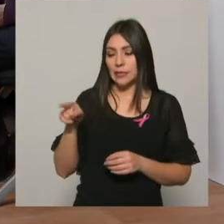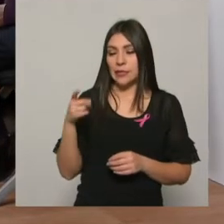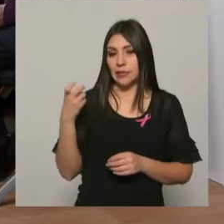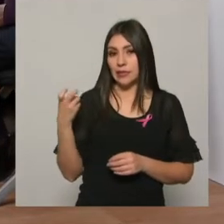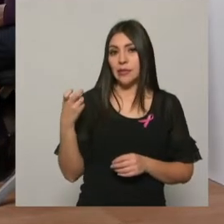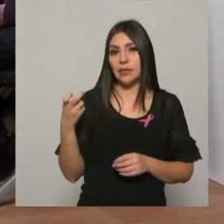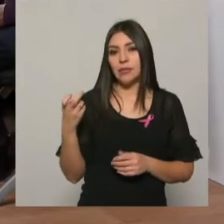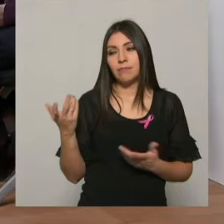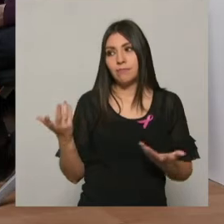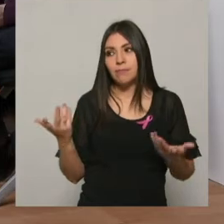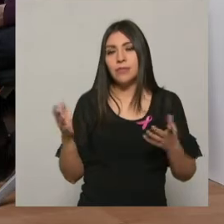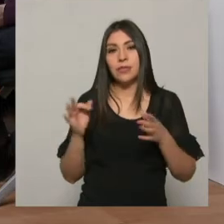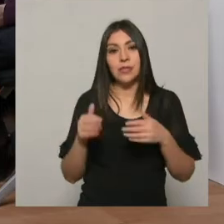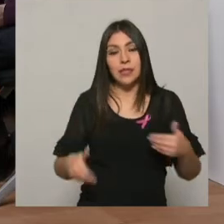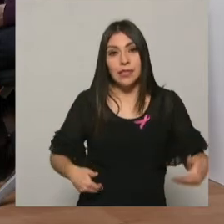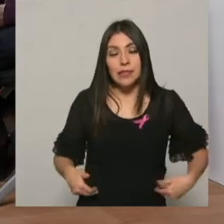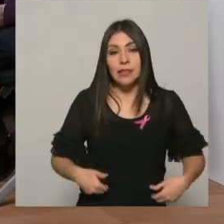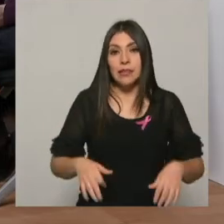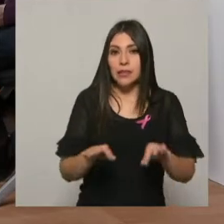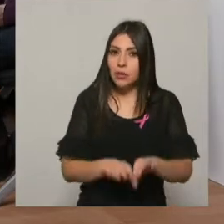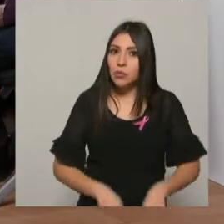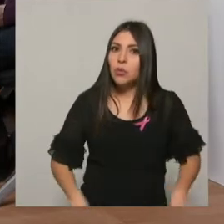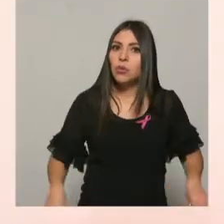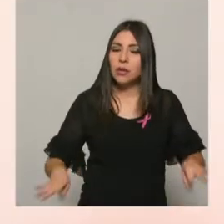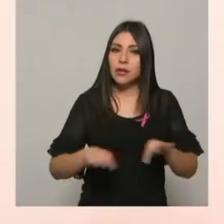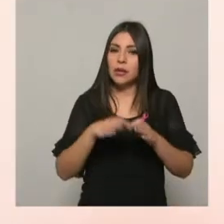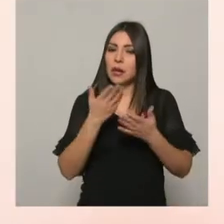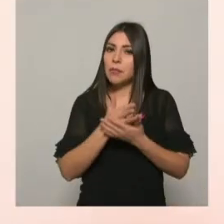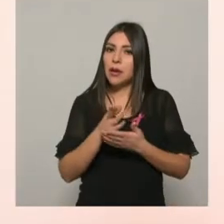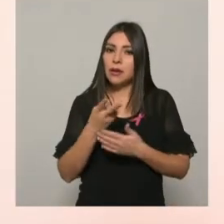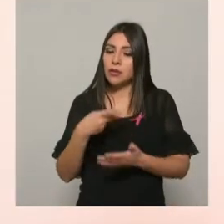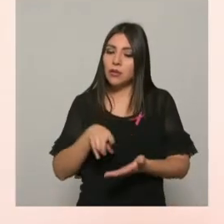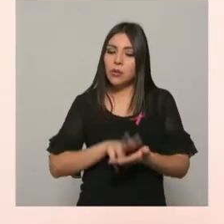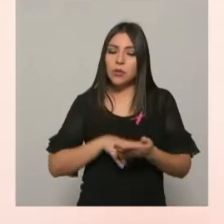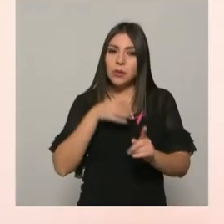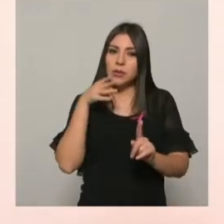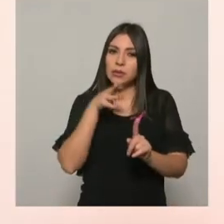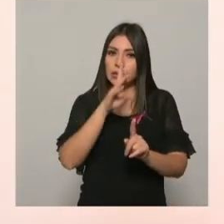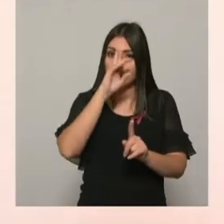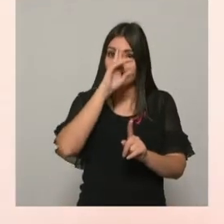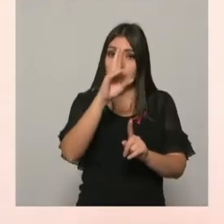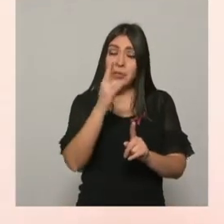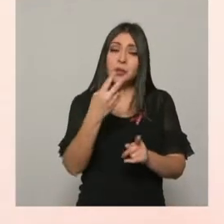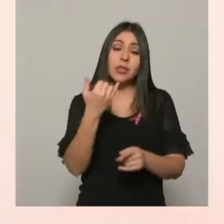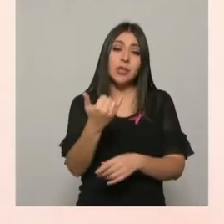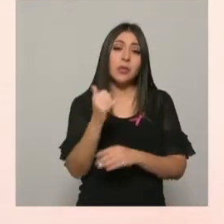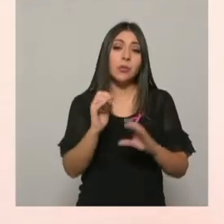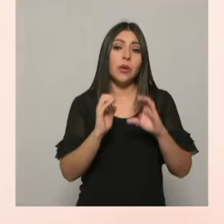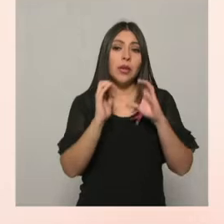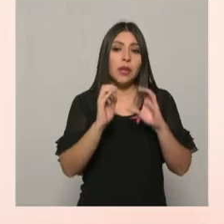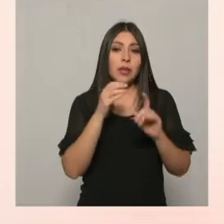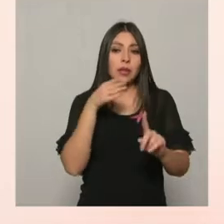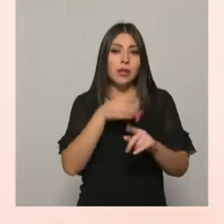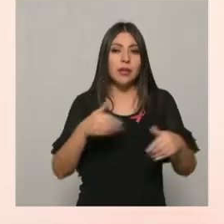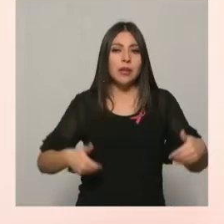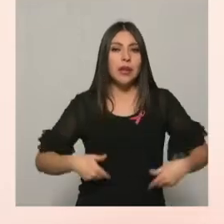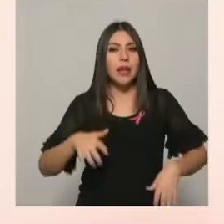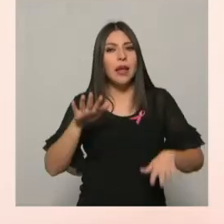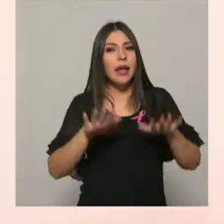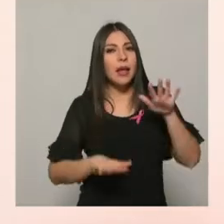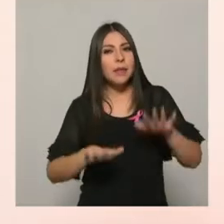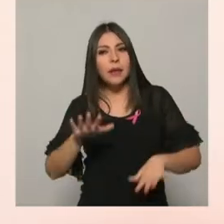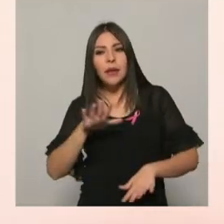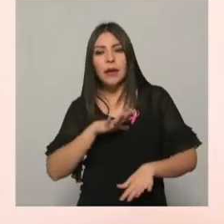creer, una vez cuando ya se presenta, hay que tener mucho respeto al personaje, principalmente porque llegan a pasarnos ciertas